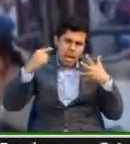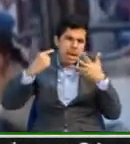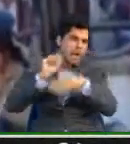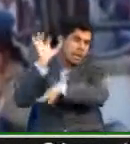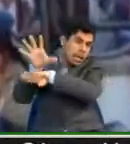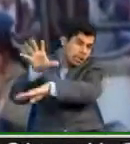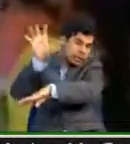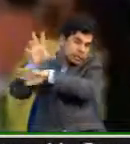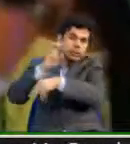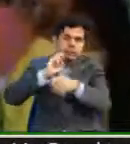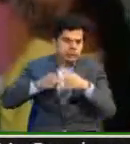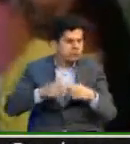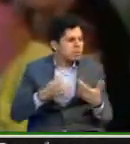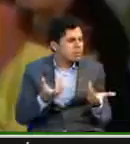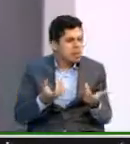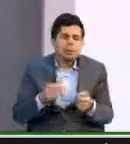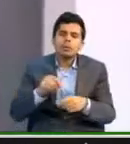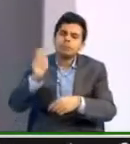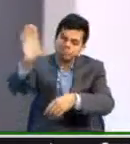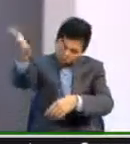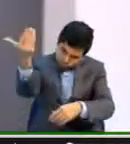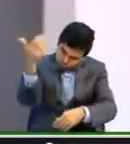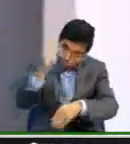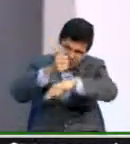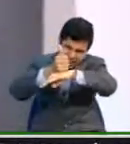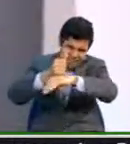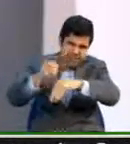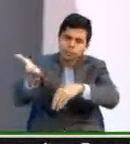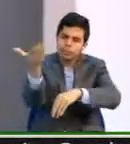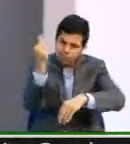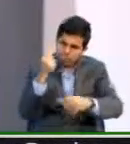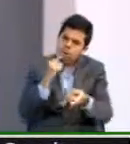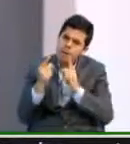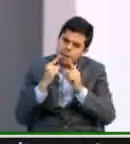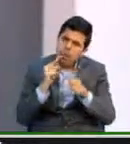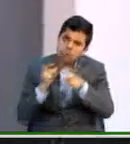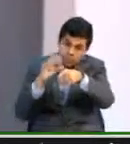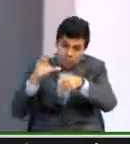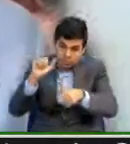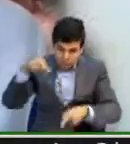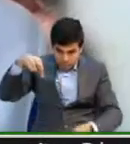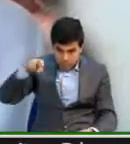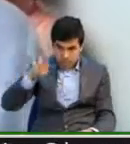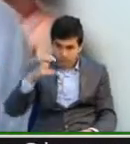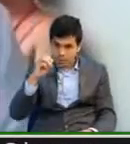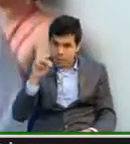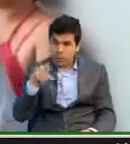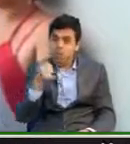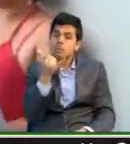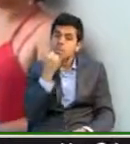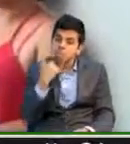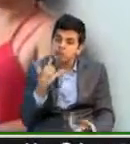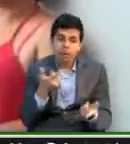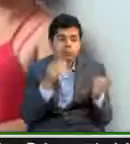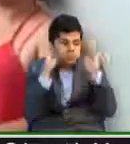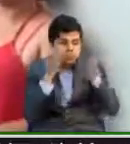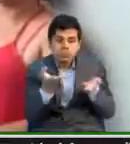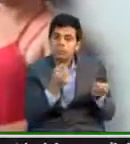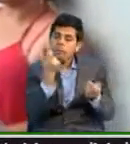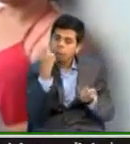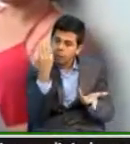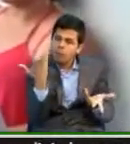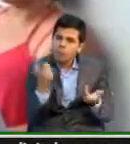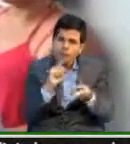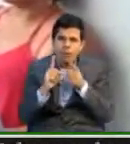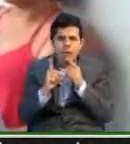Caprecon para que se mejoren las condiciones. Sin embargo, se siguen presentando quejas. Pues esto para mí esto es algo que en